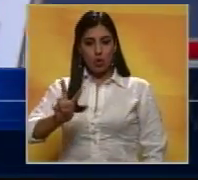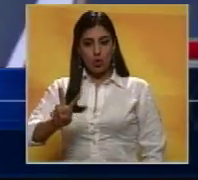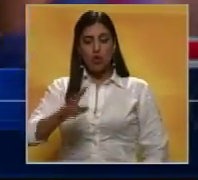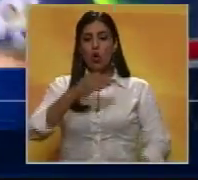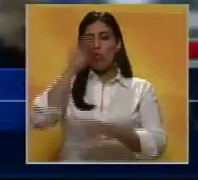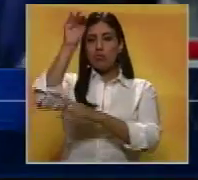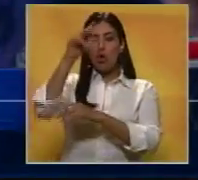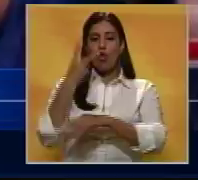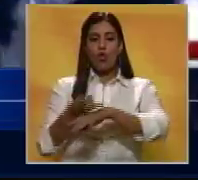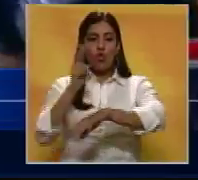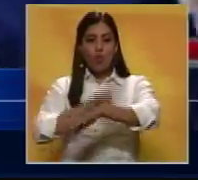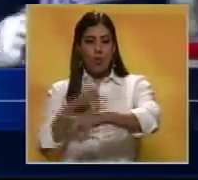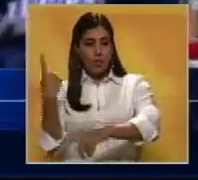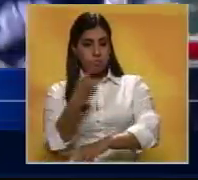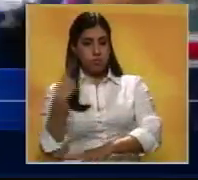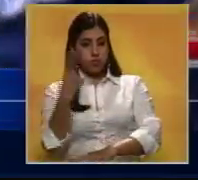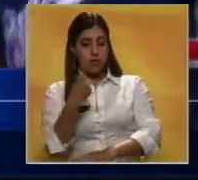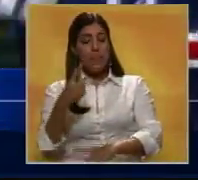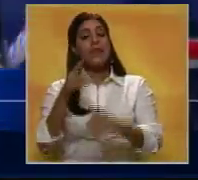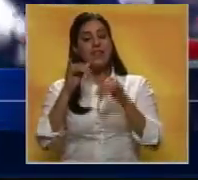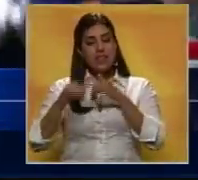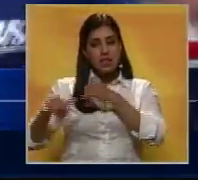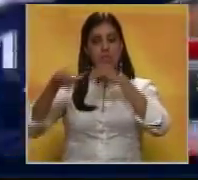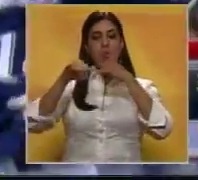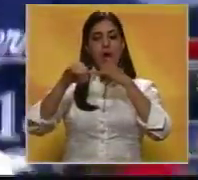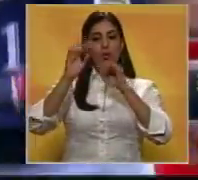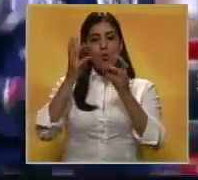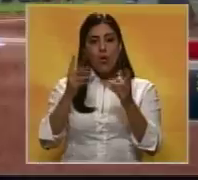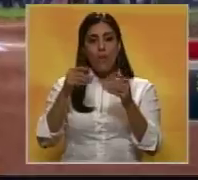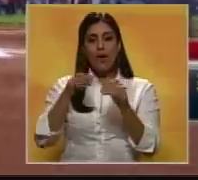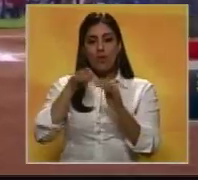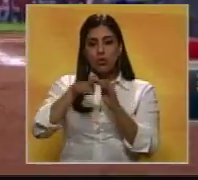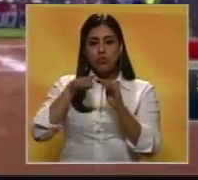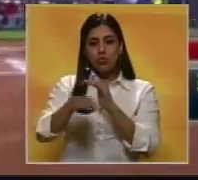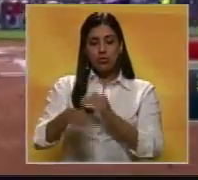con jonrón, doblete, par de remolcadas e igual número de anotadas.